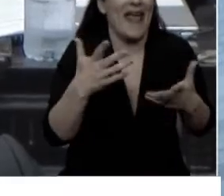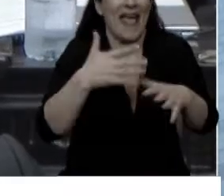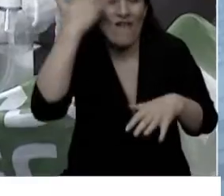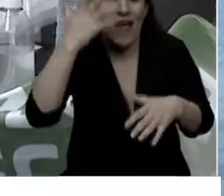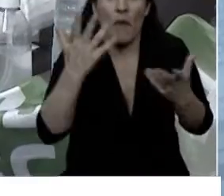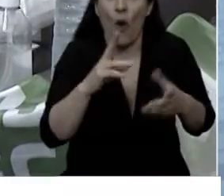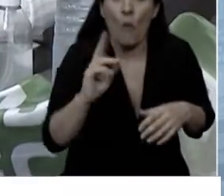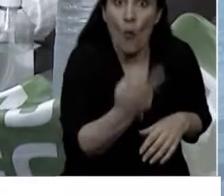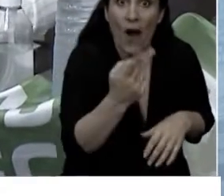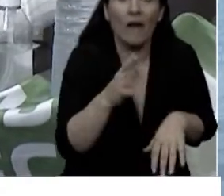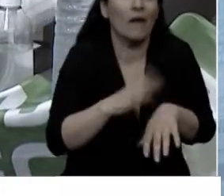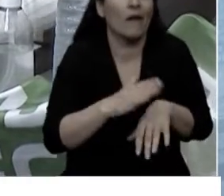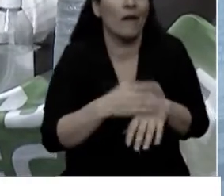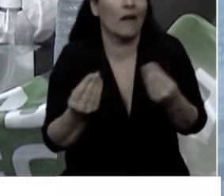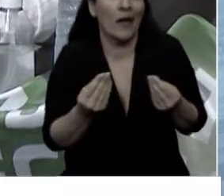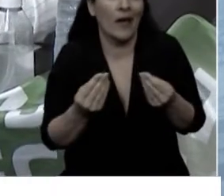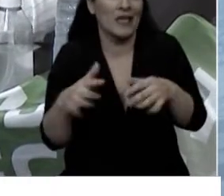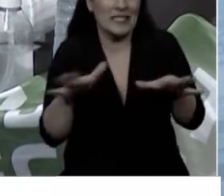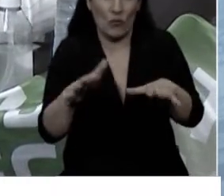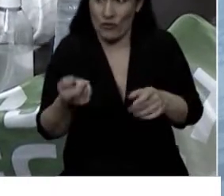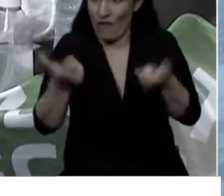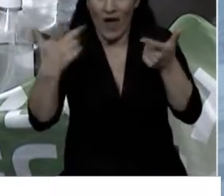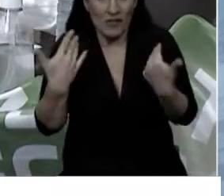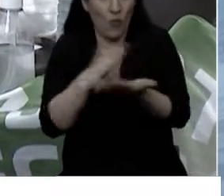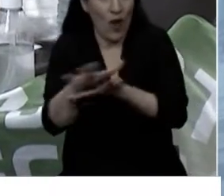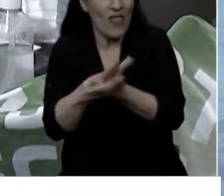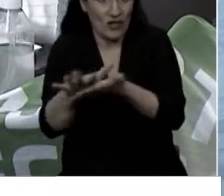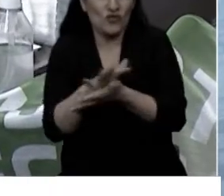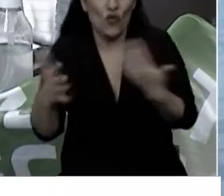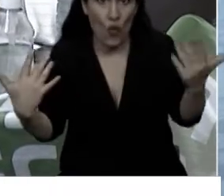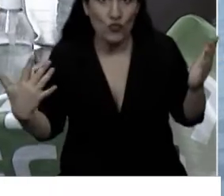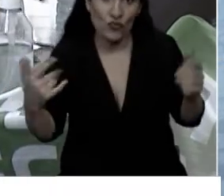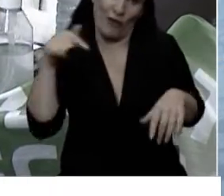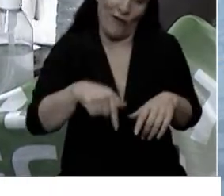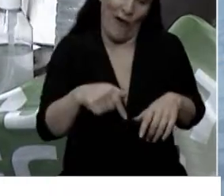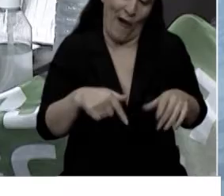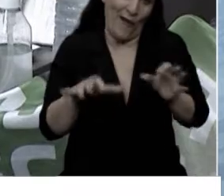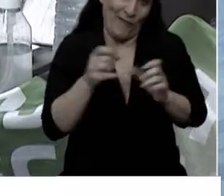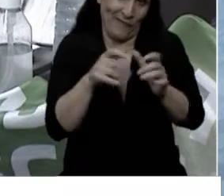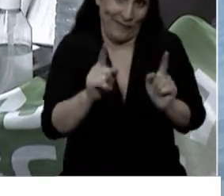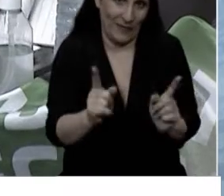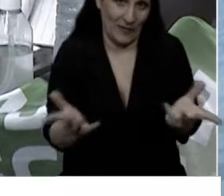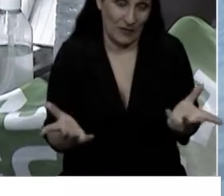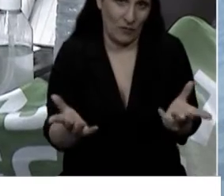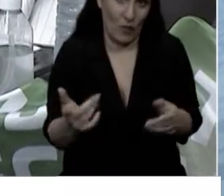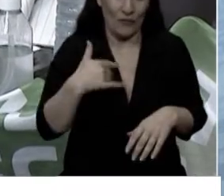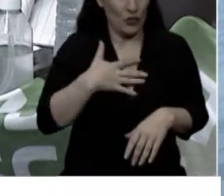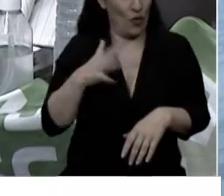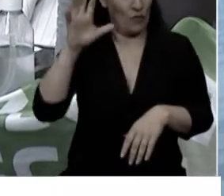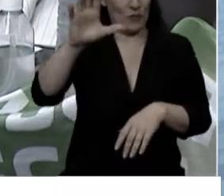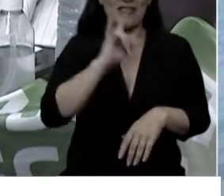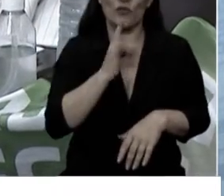o que mueren por una situación que es fácilmente solucionable y hoy estamos en ese camino. Hablo también como